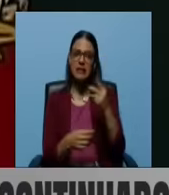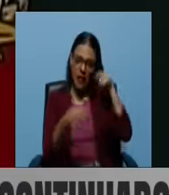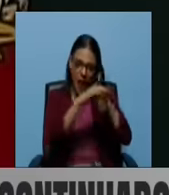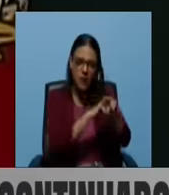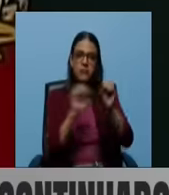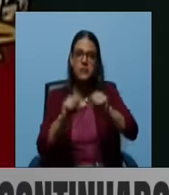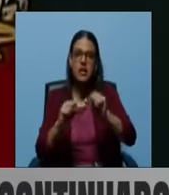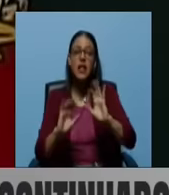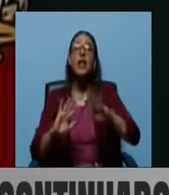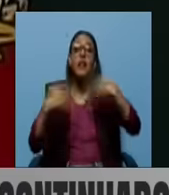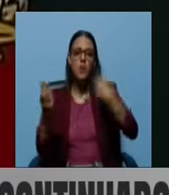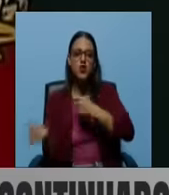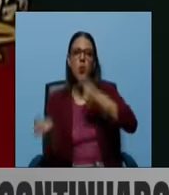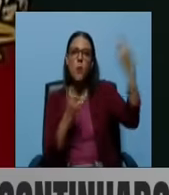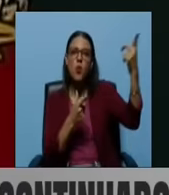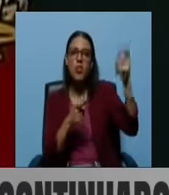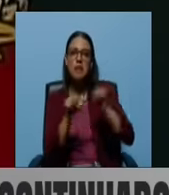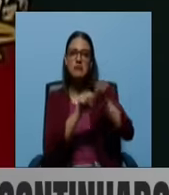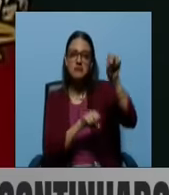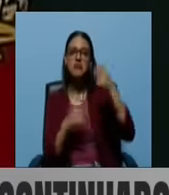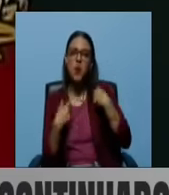Y luego me fui a San Antonio.